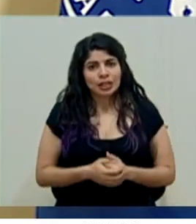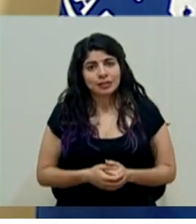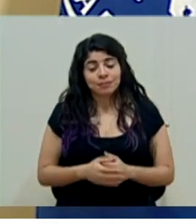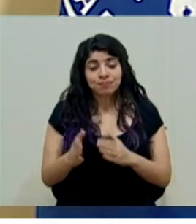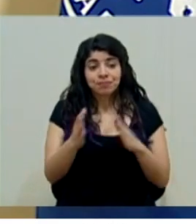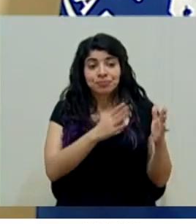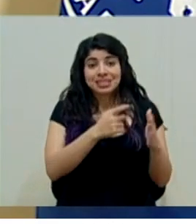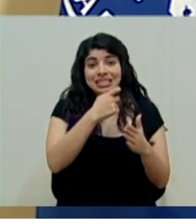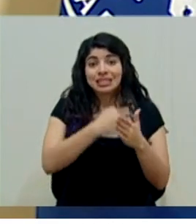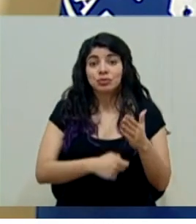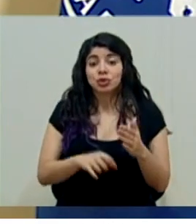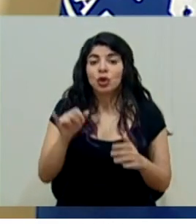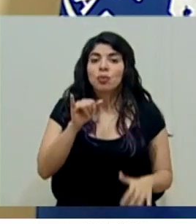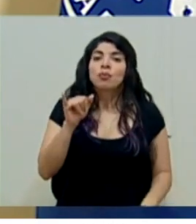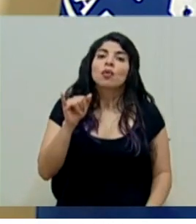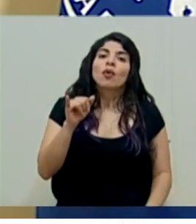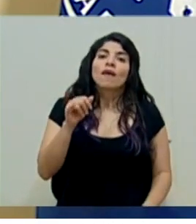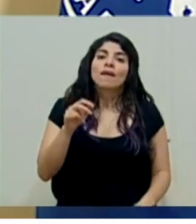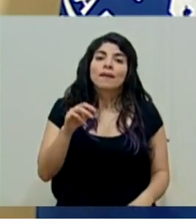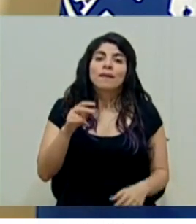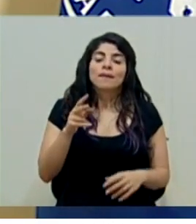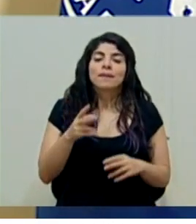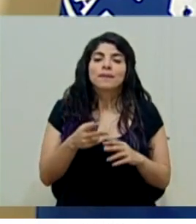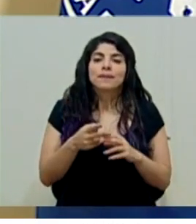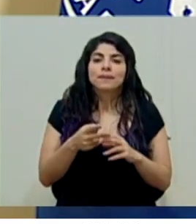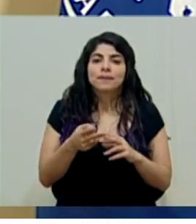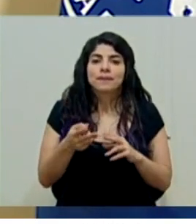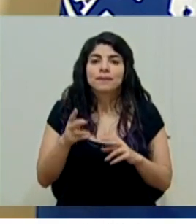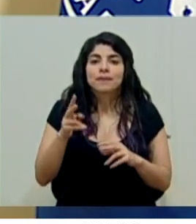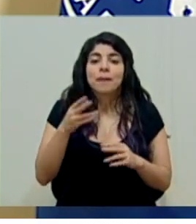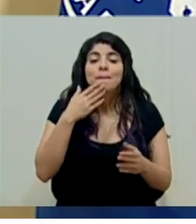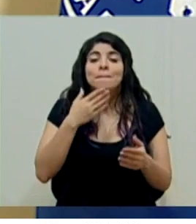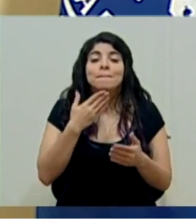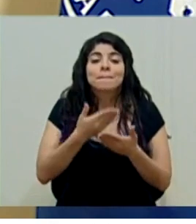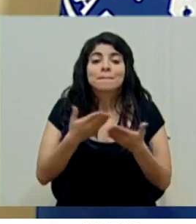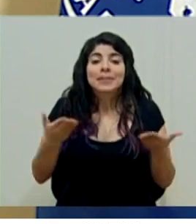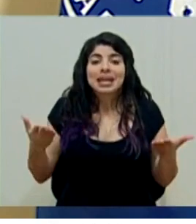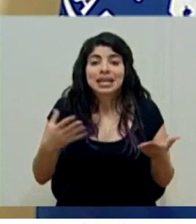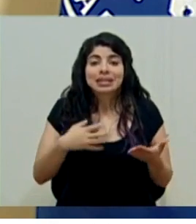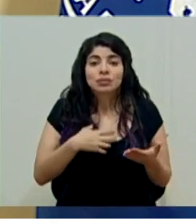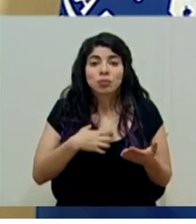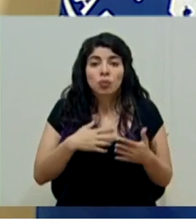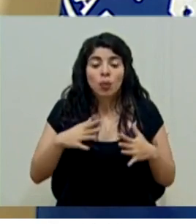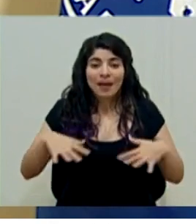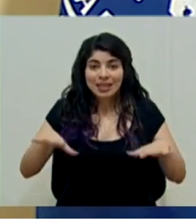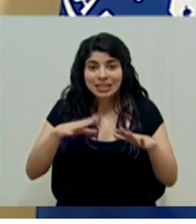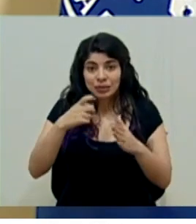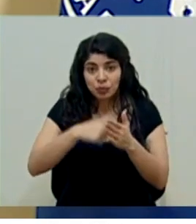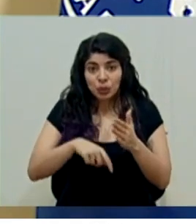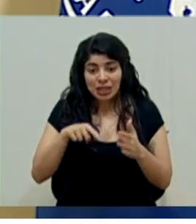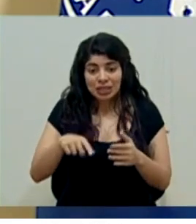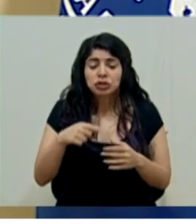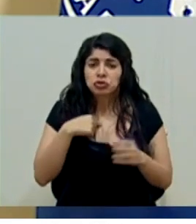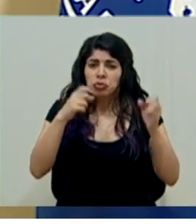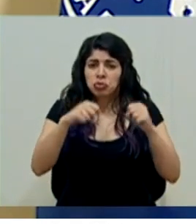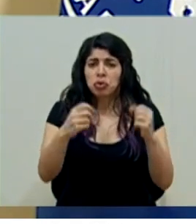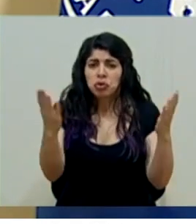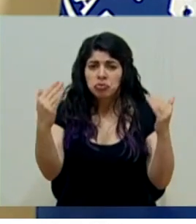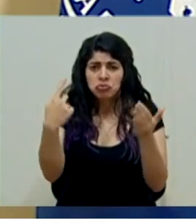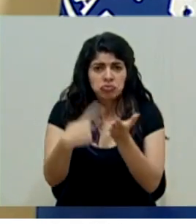Sobre impuestos como valor agregado, perdón, como bienes inmuebles, estoy dispuesto a que se hable. Eso no